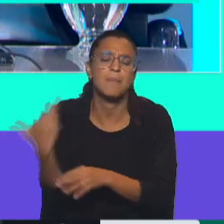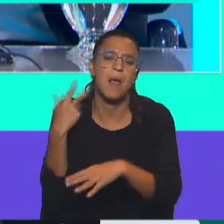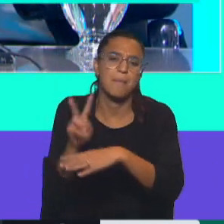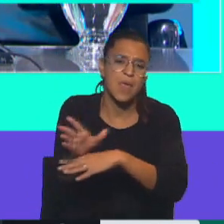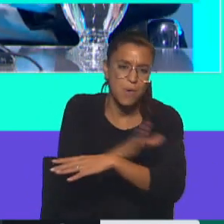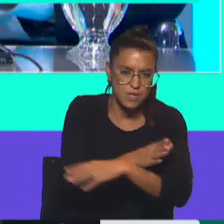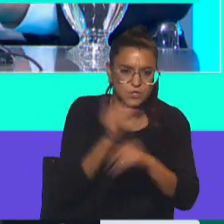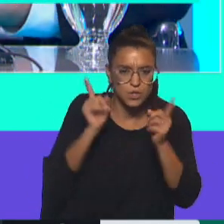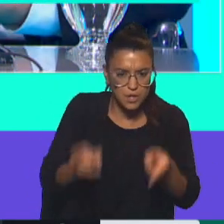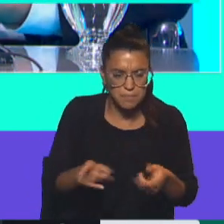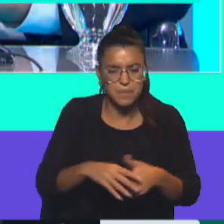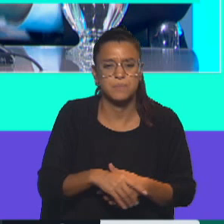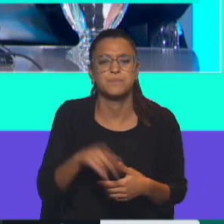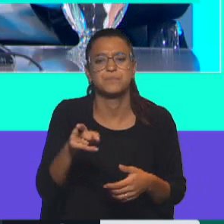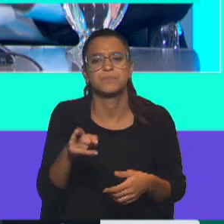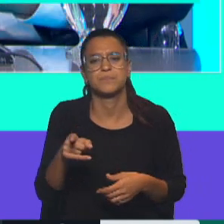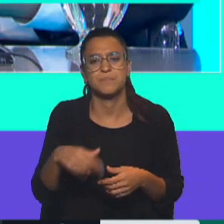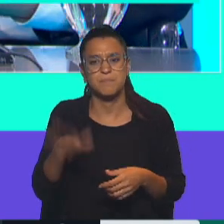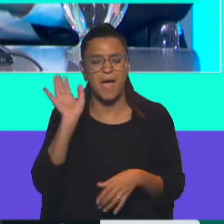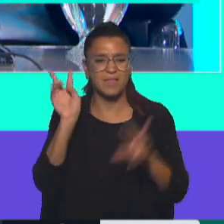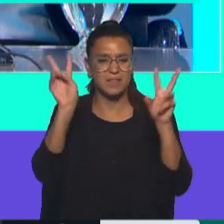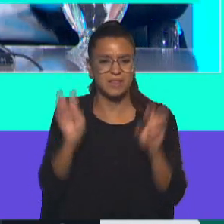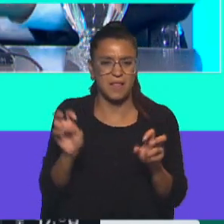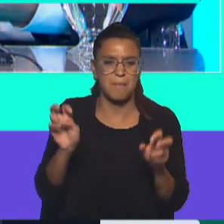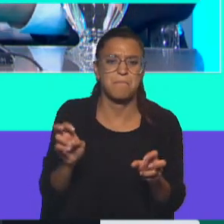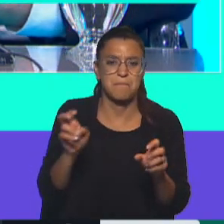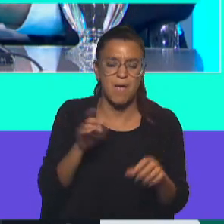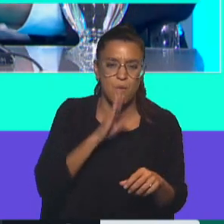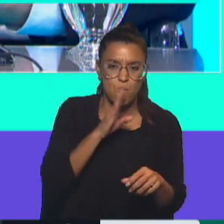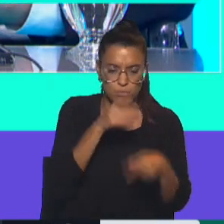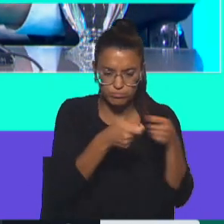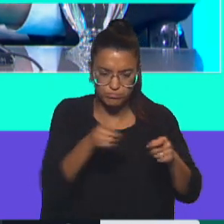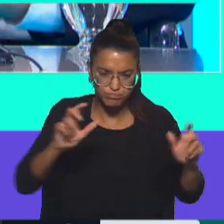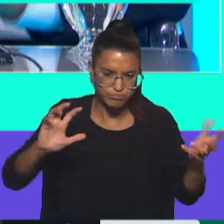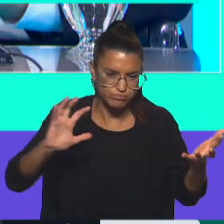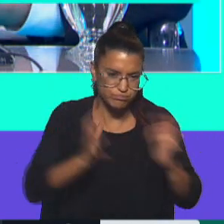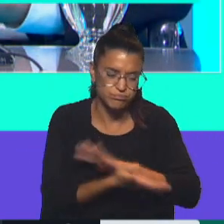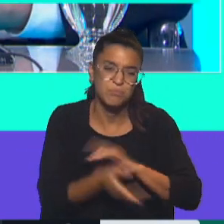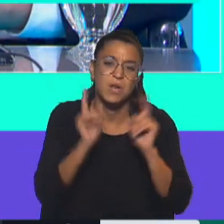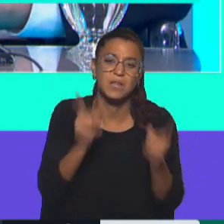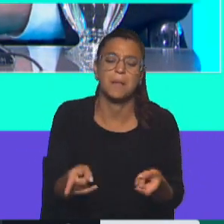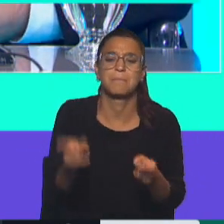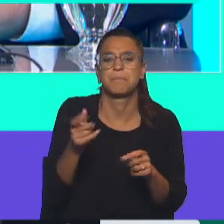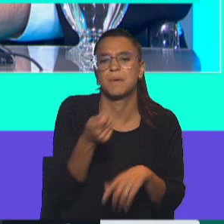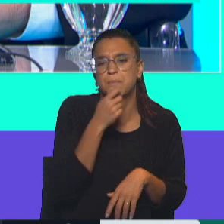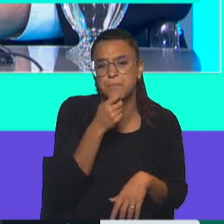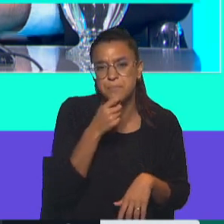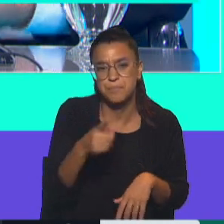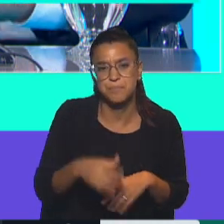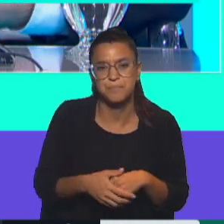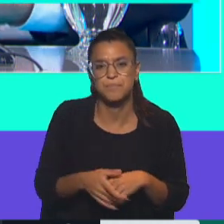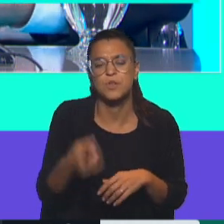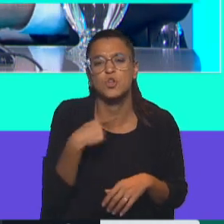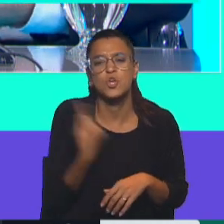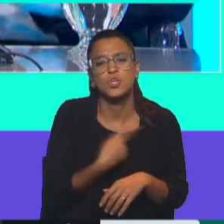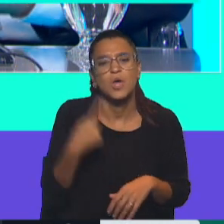prevenir, tanto en la temática del Holocausto en sí como en su mala utilización, ¿no? Como hacer referencia,